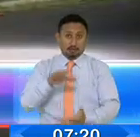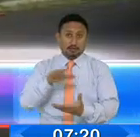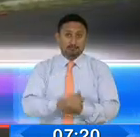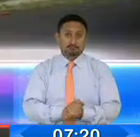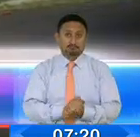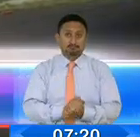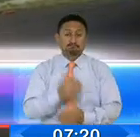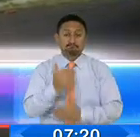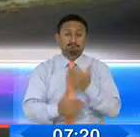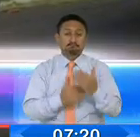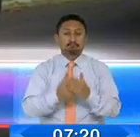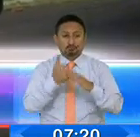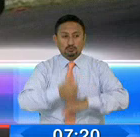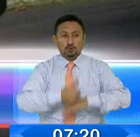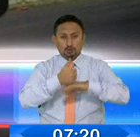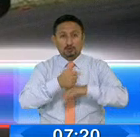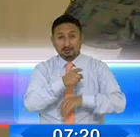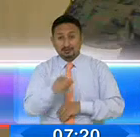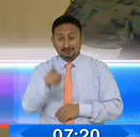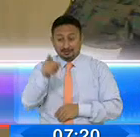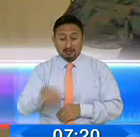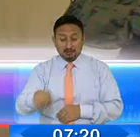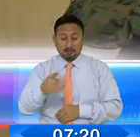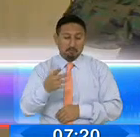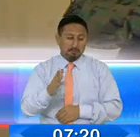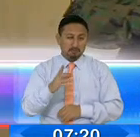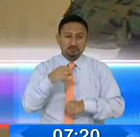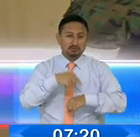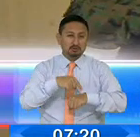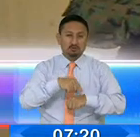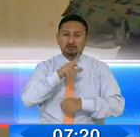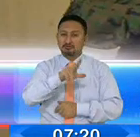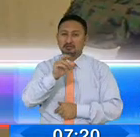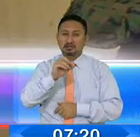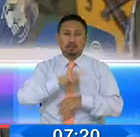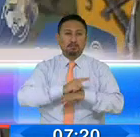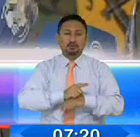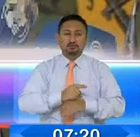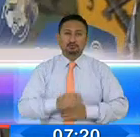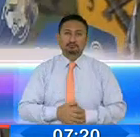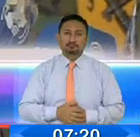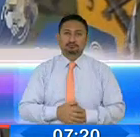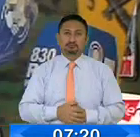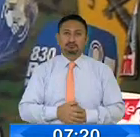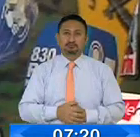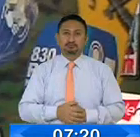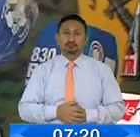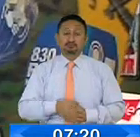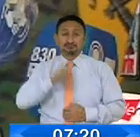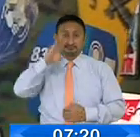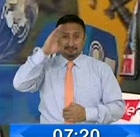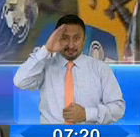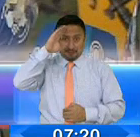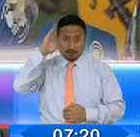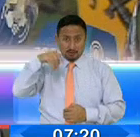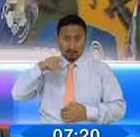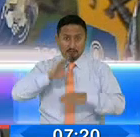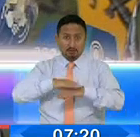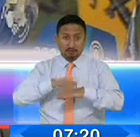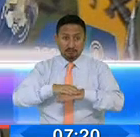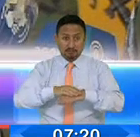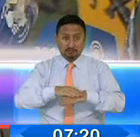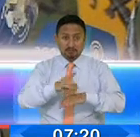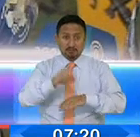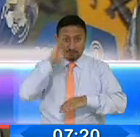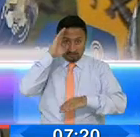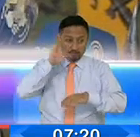procedimiento que, según las autoridades, a los traficantes les toma máximo 30 minutos. Alertamos a las unidades correspondientes de la